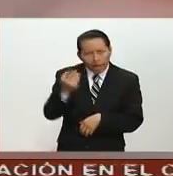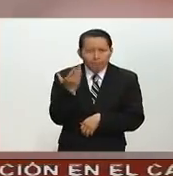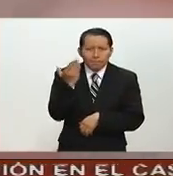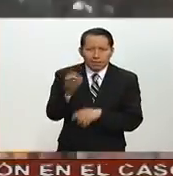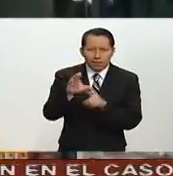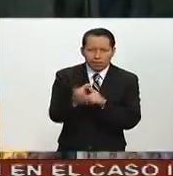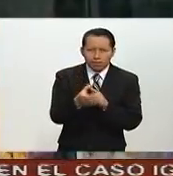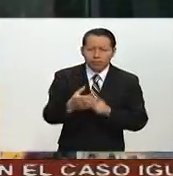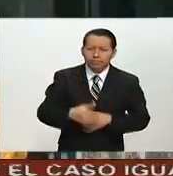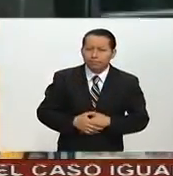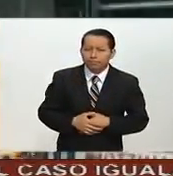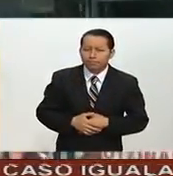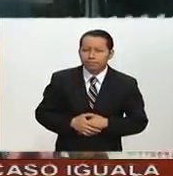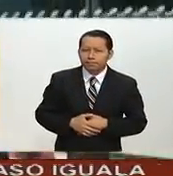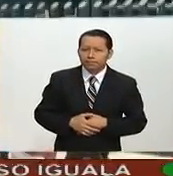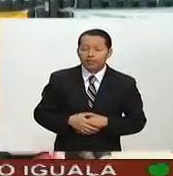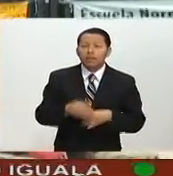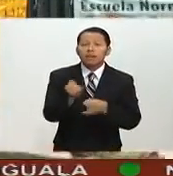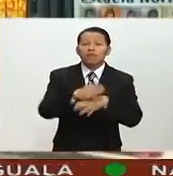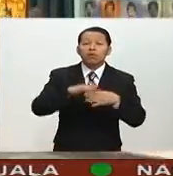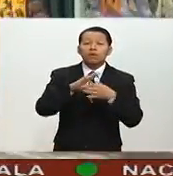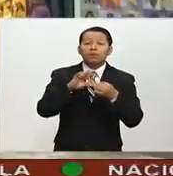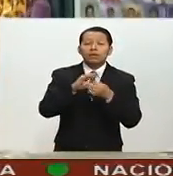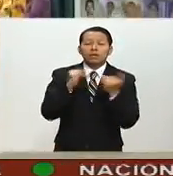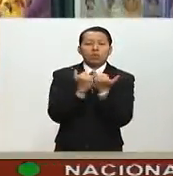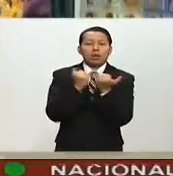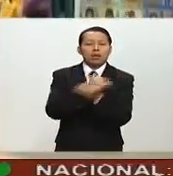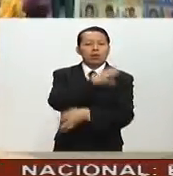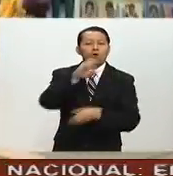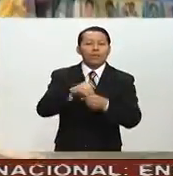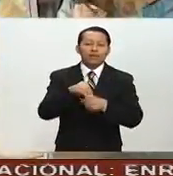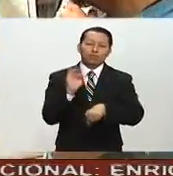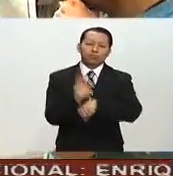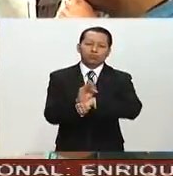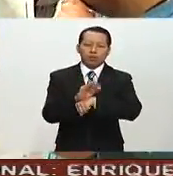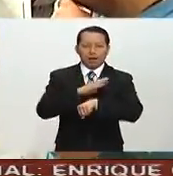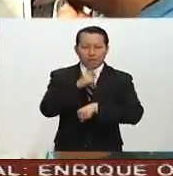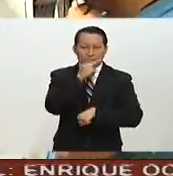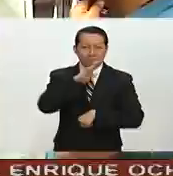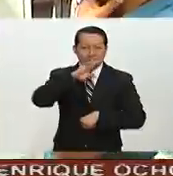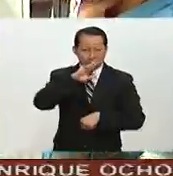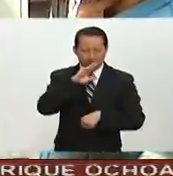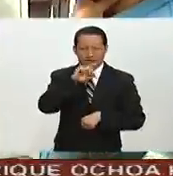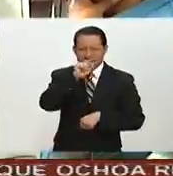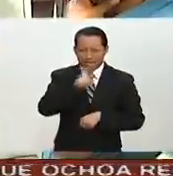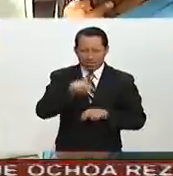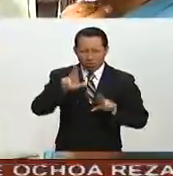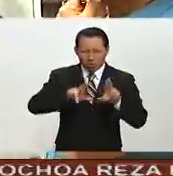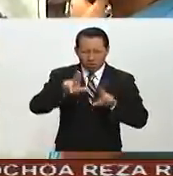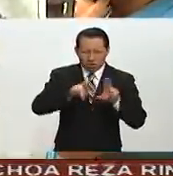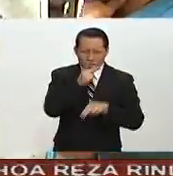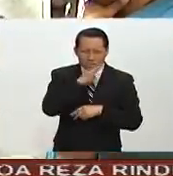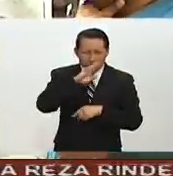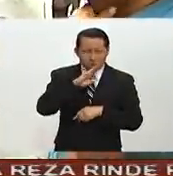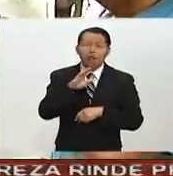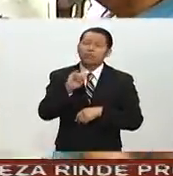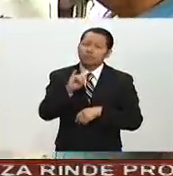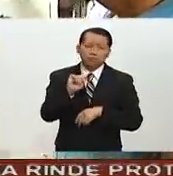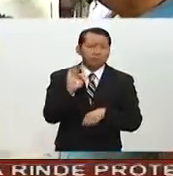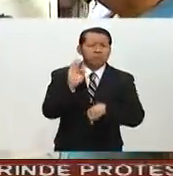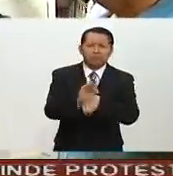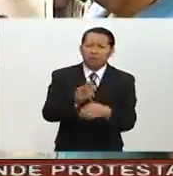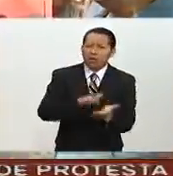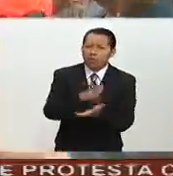Interamericana. Informó también que se dará todo el respaldo a los padres de los normalistas para que la Policía Federal apoye en una